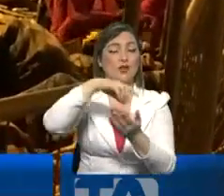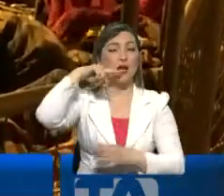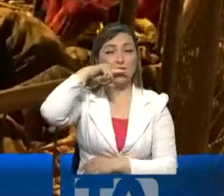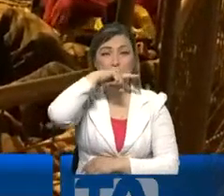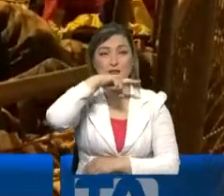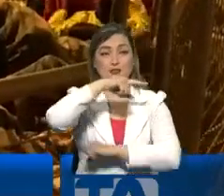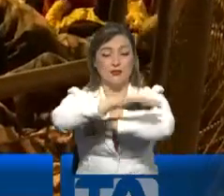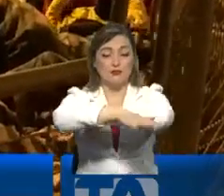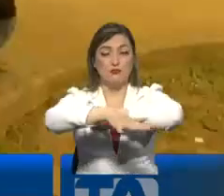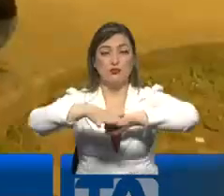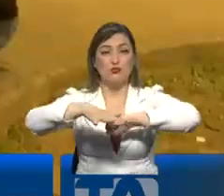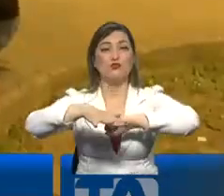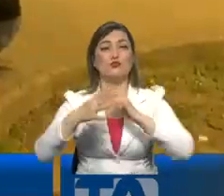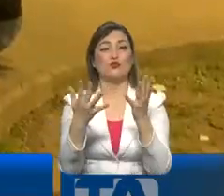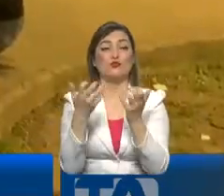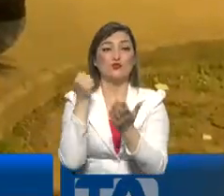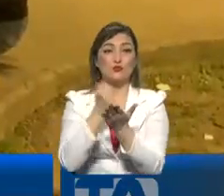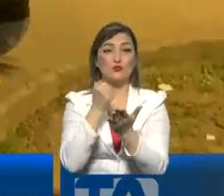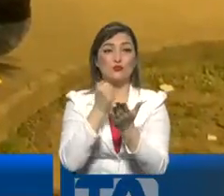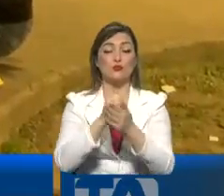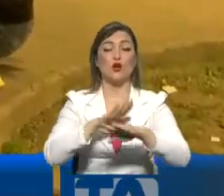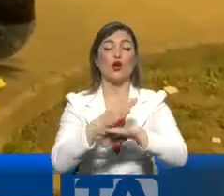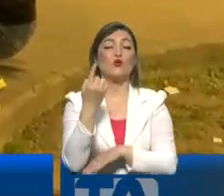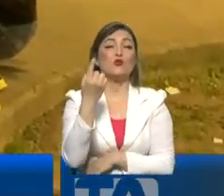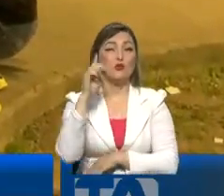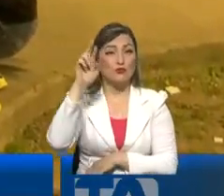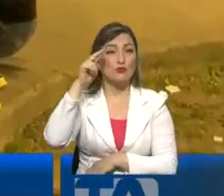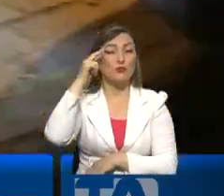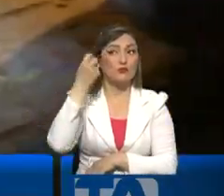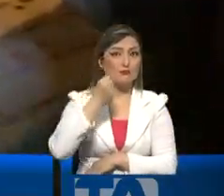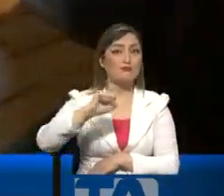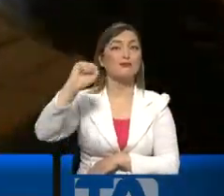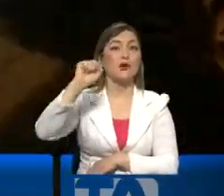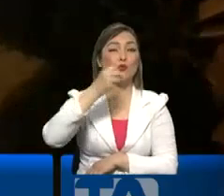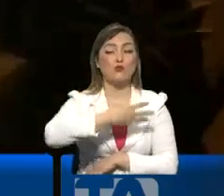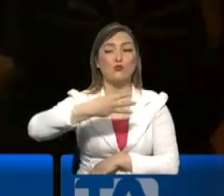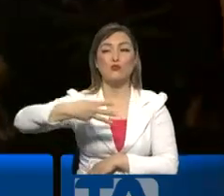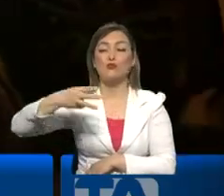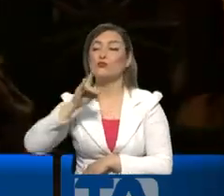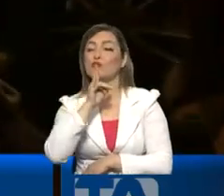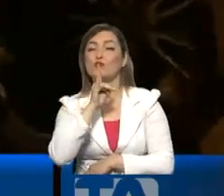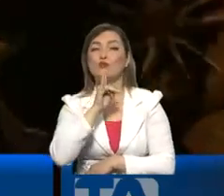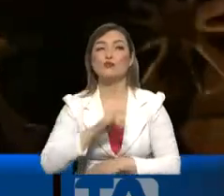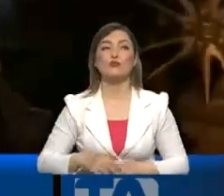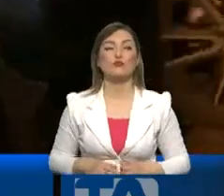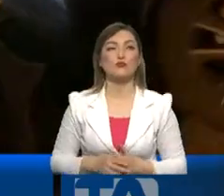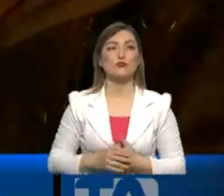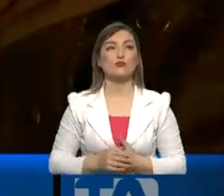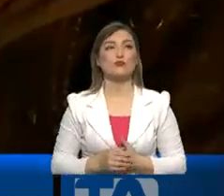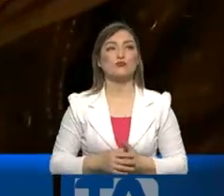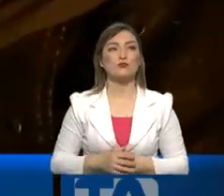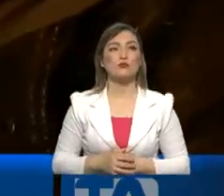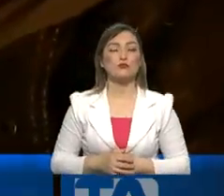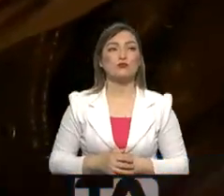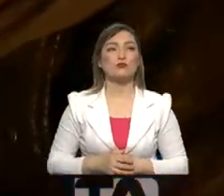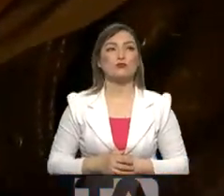y Morona, Santiago. Buscan su pasaporte por una razón, migrar, principalmente a los Estados Unidos. Creo que todos estamos